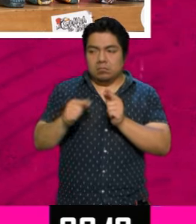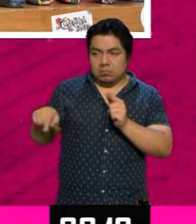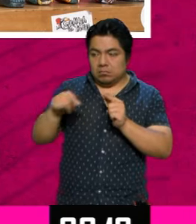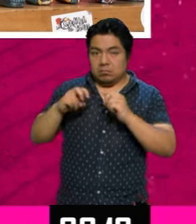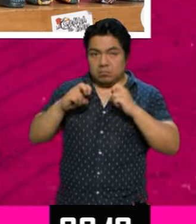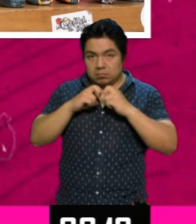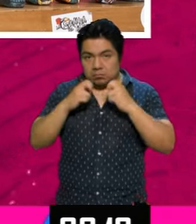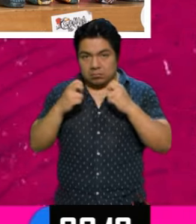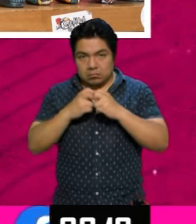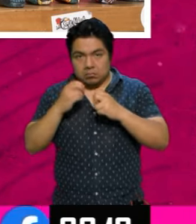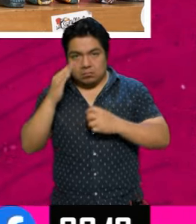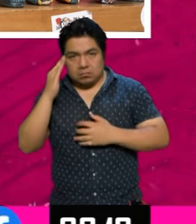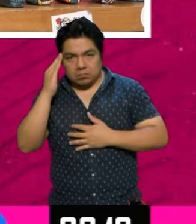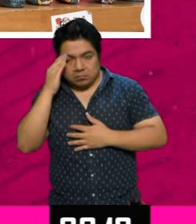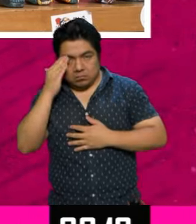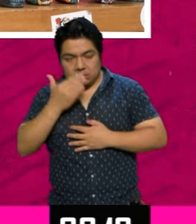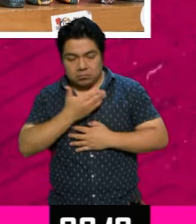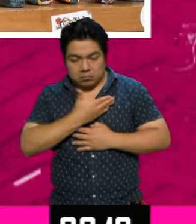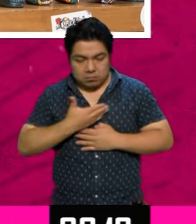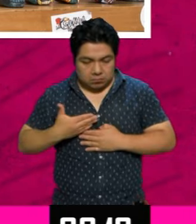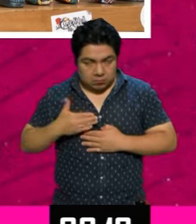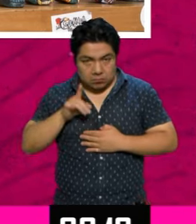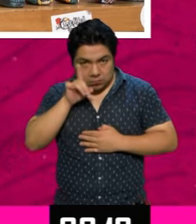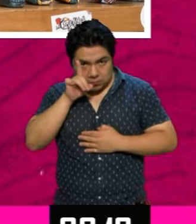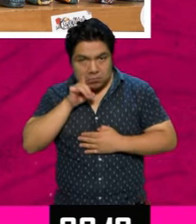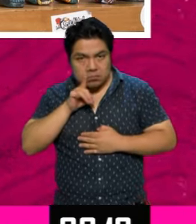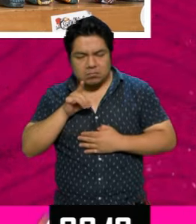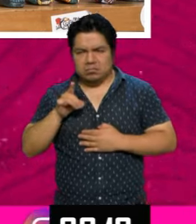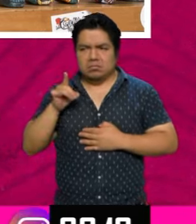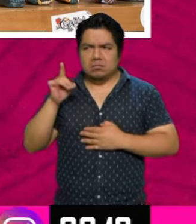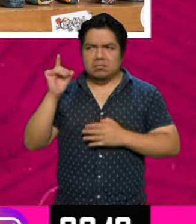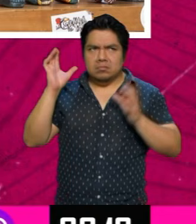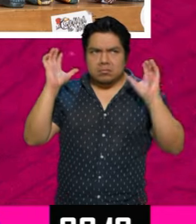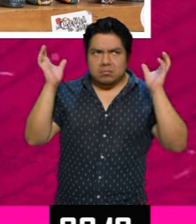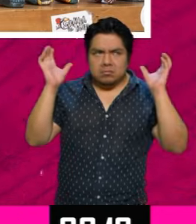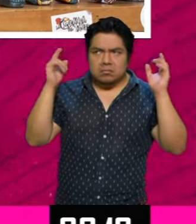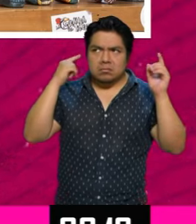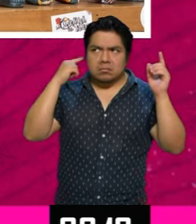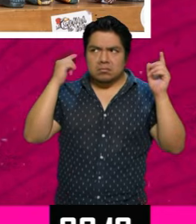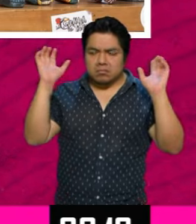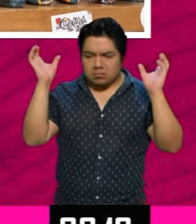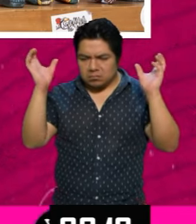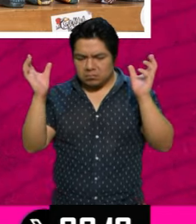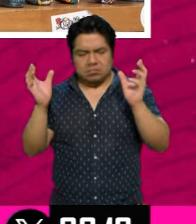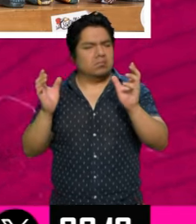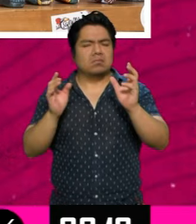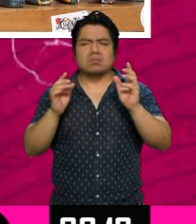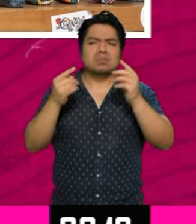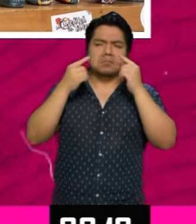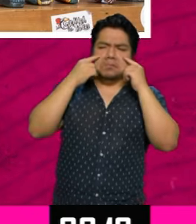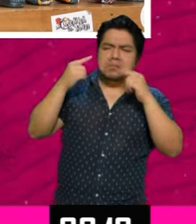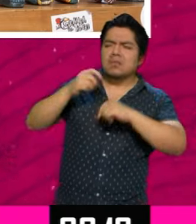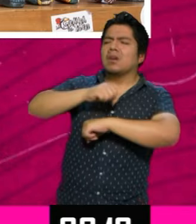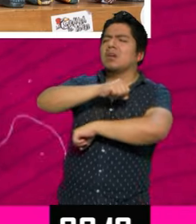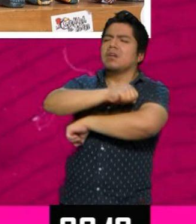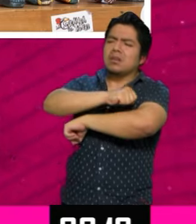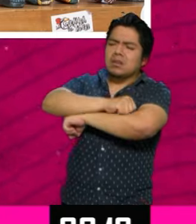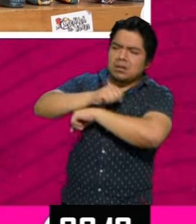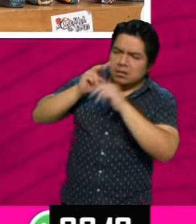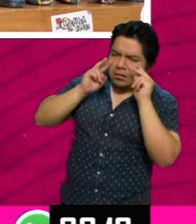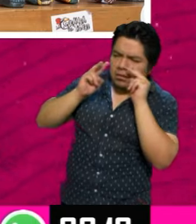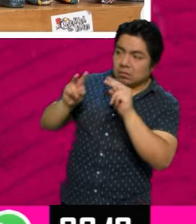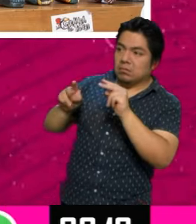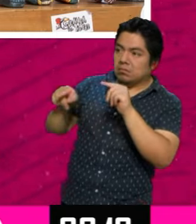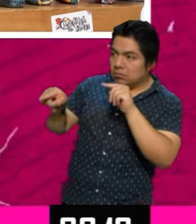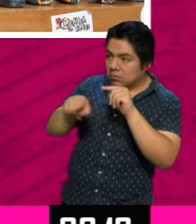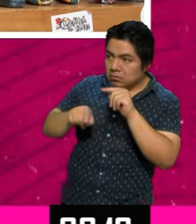ministra de la Presidencia, Marianela Prada, sintieron sirenas y salieron a la ventana a ver qué pasaba y vieron